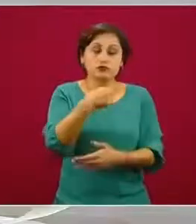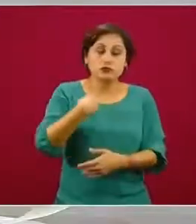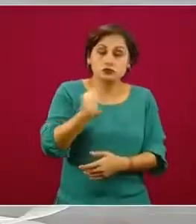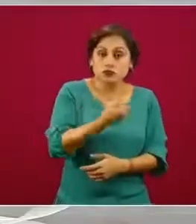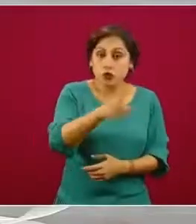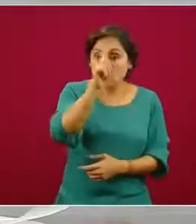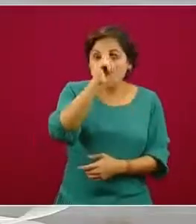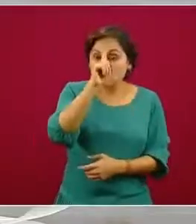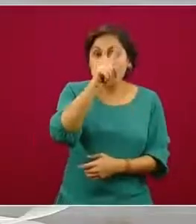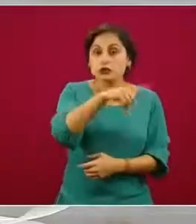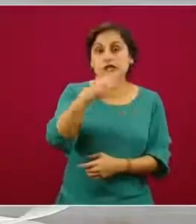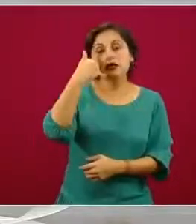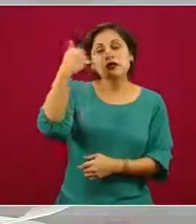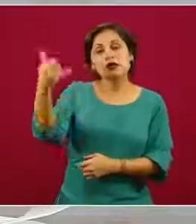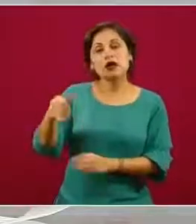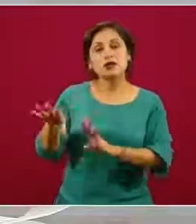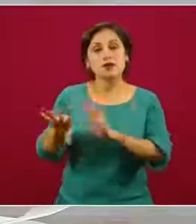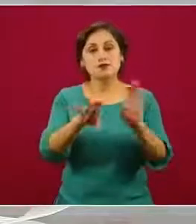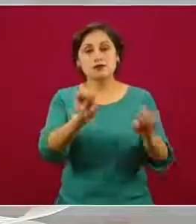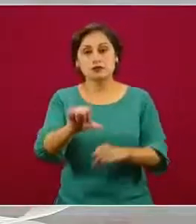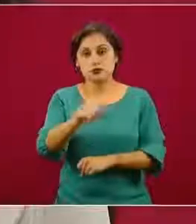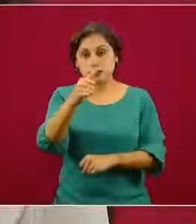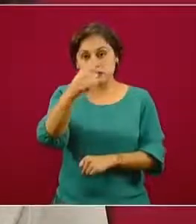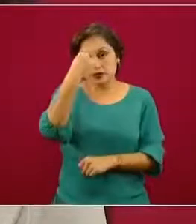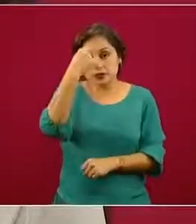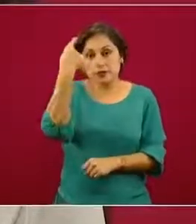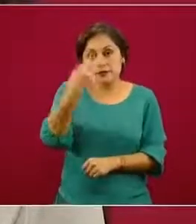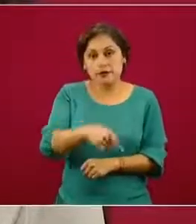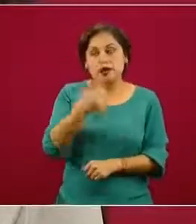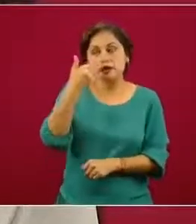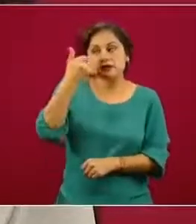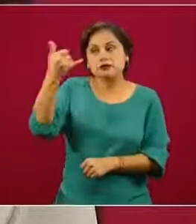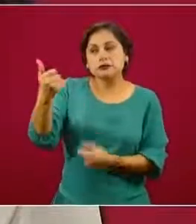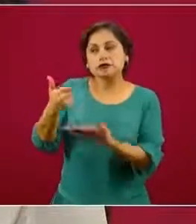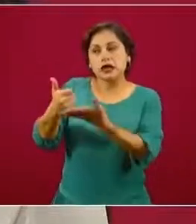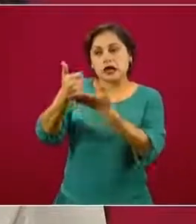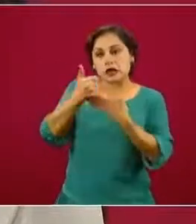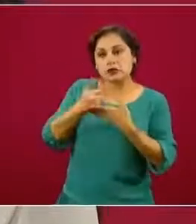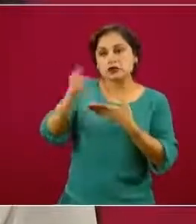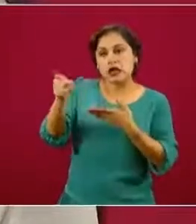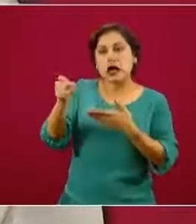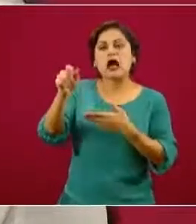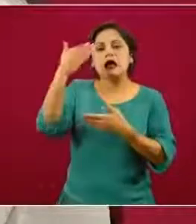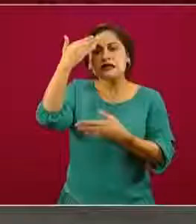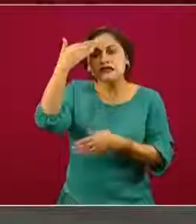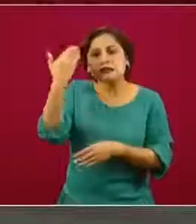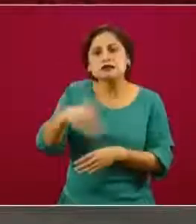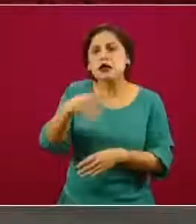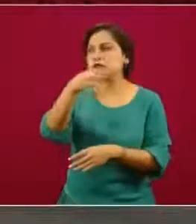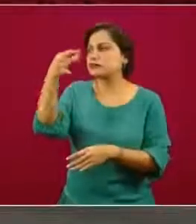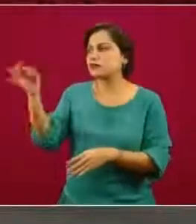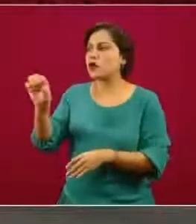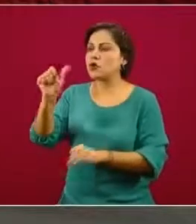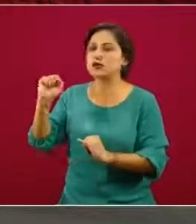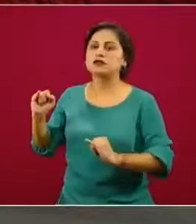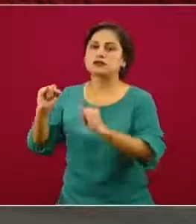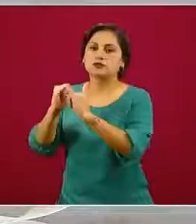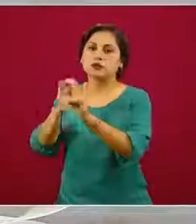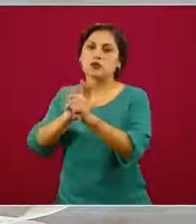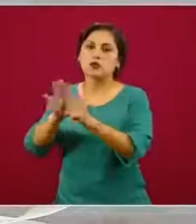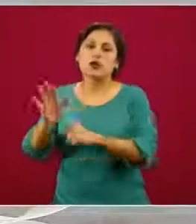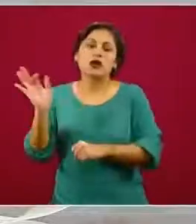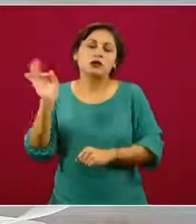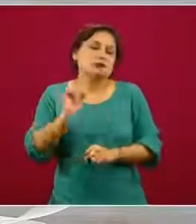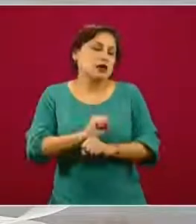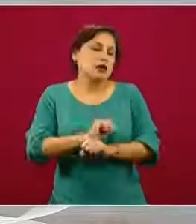911 para poder ser canalizados, y si es una cosa grave, pues por supuesto, todo es grave, digamos, toda la violencia es grave, no hay